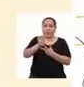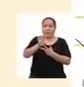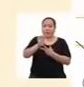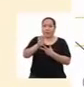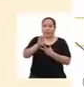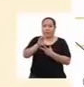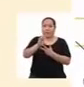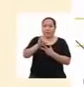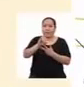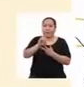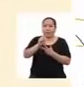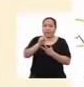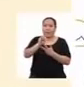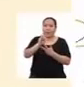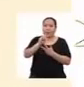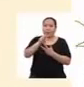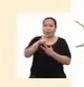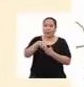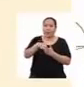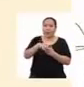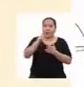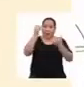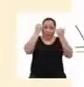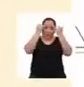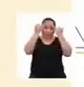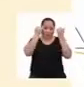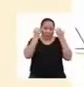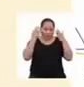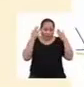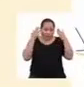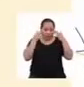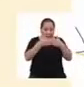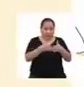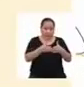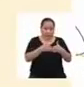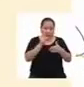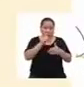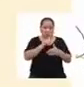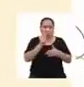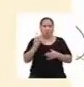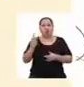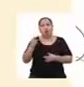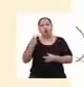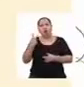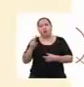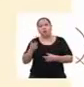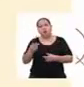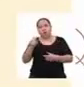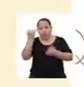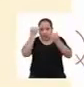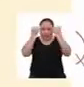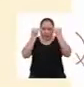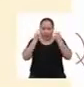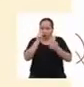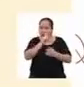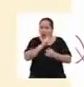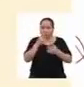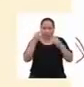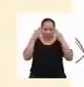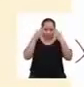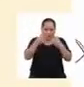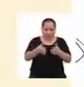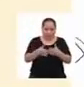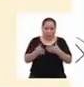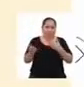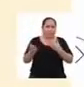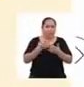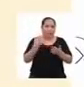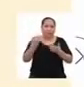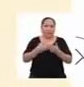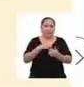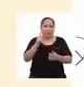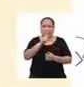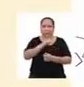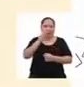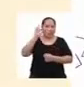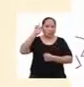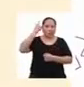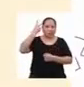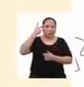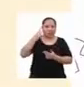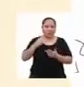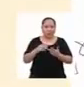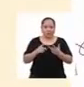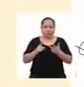deben ser precisas y no generar ambigüedad, es decir, ser directas, sencillas y no generar